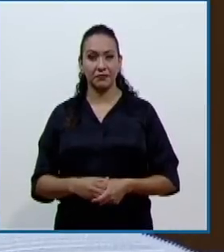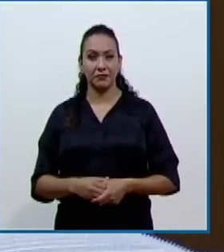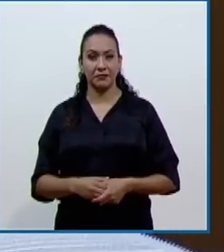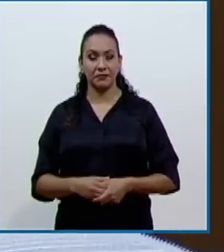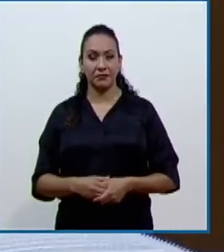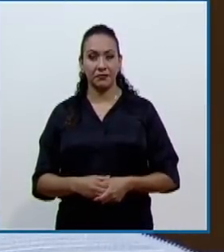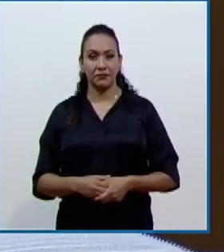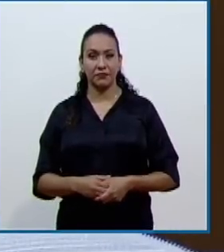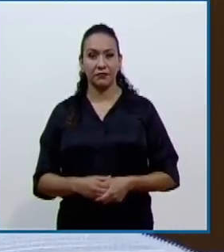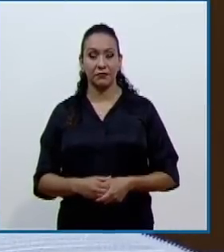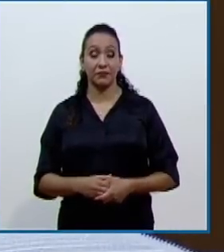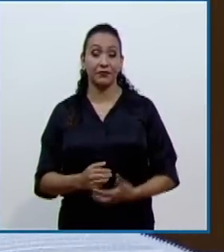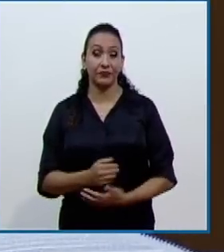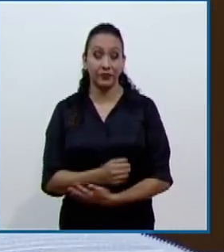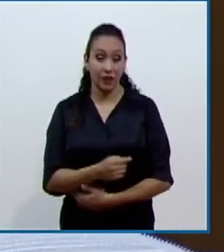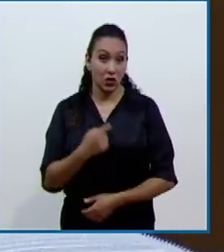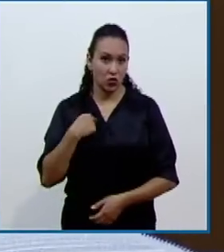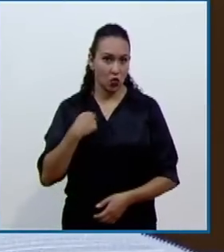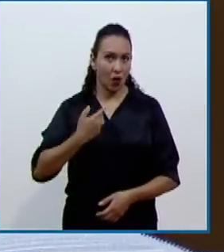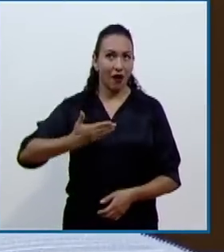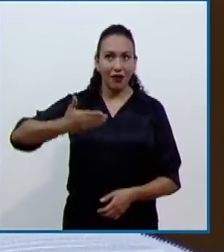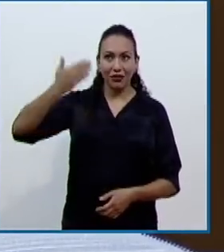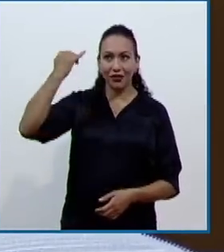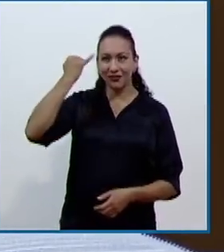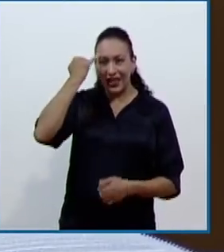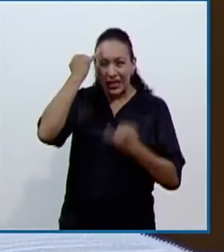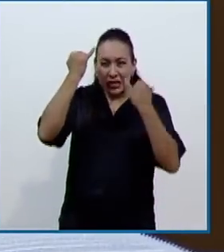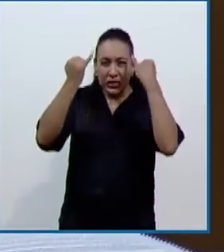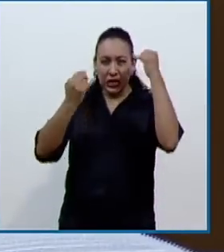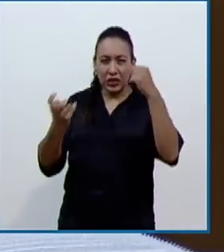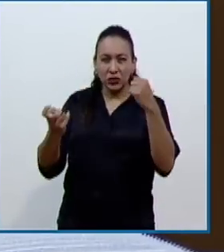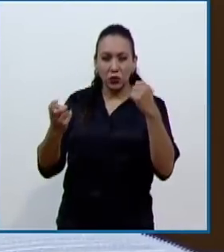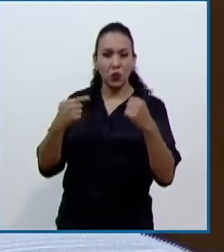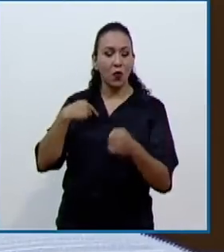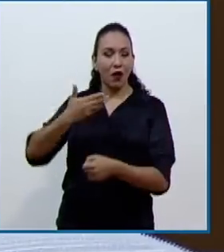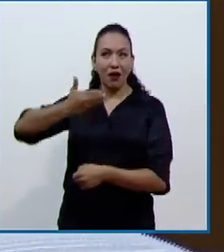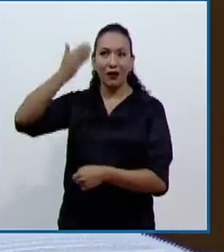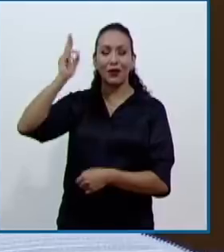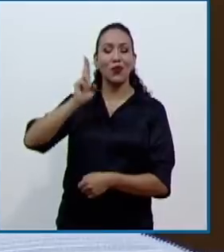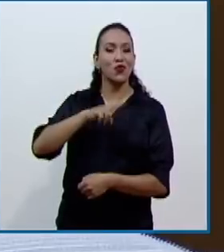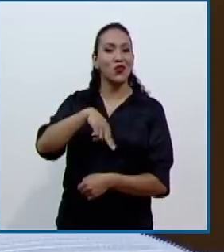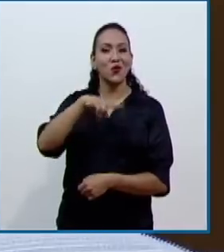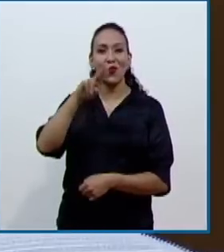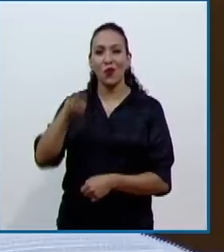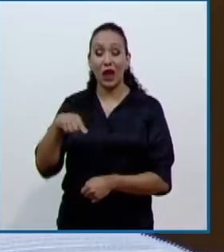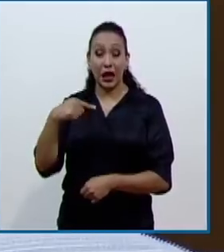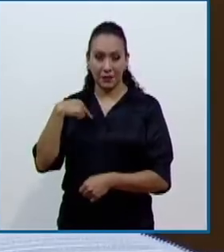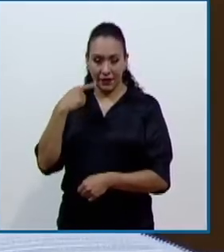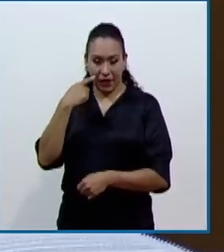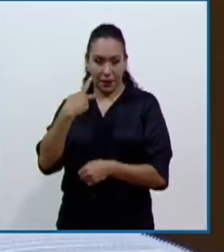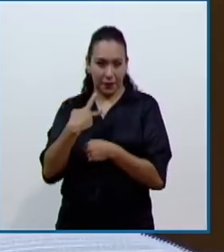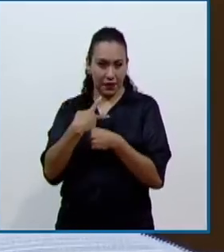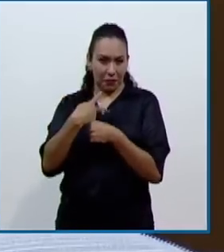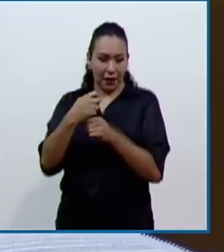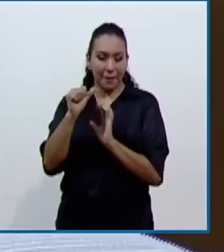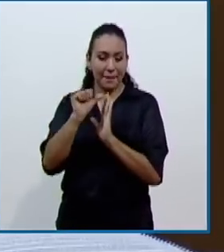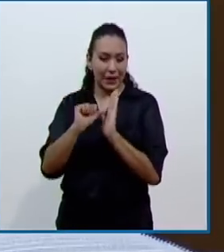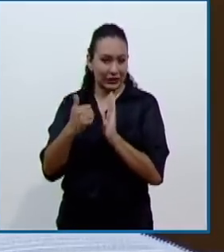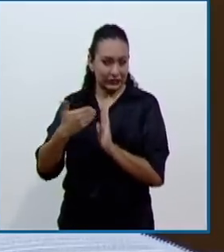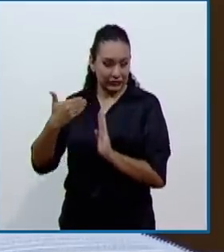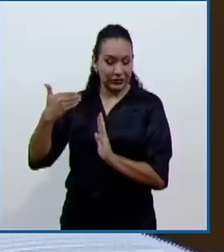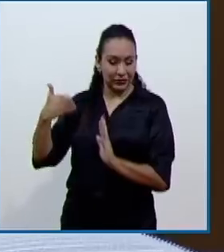Lo que no podría haber imaginado nunca cuando recibí esta invitación hace un par de meses era estar